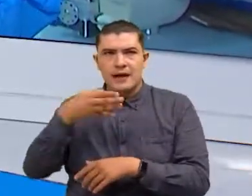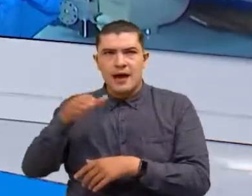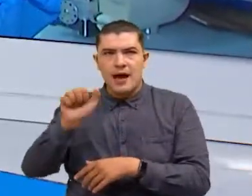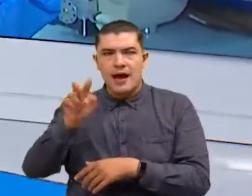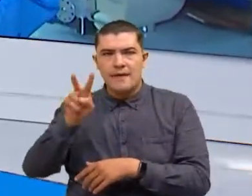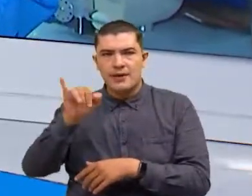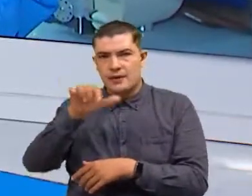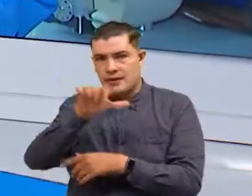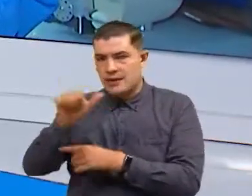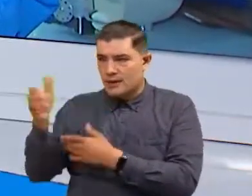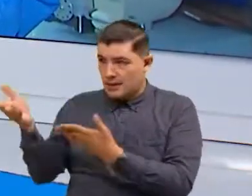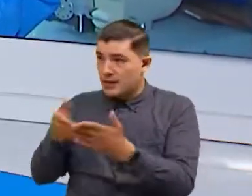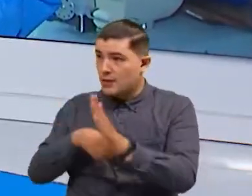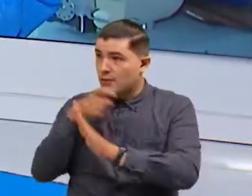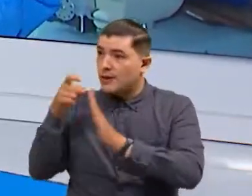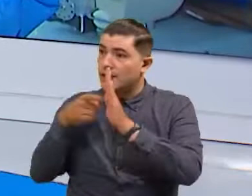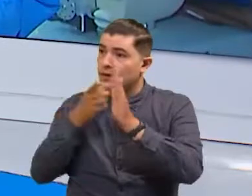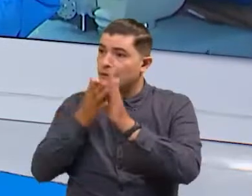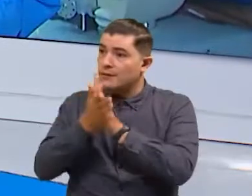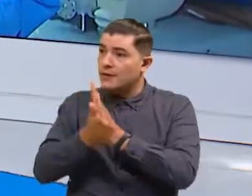toda la información.